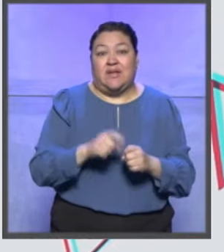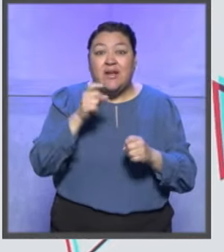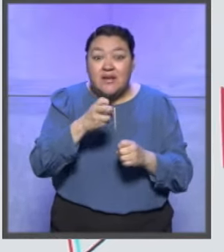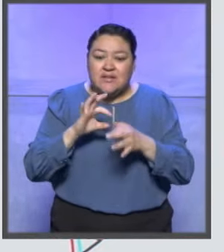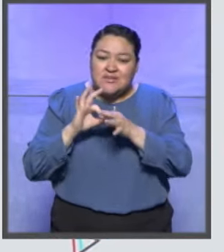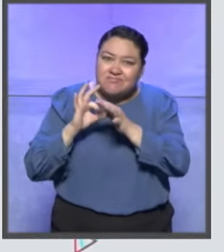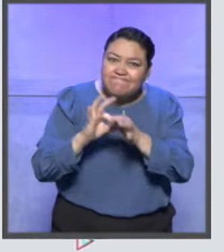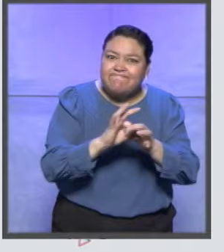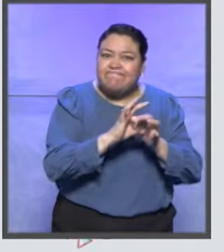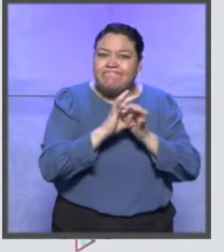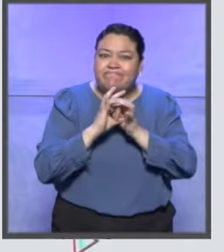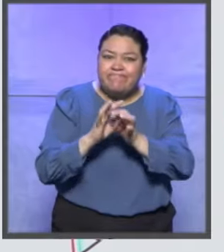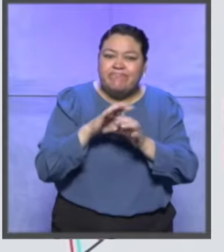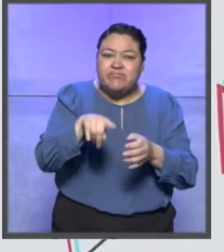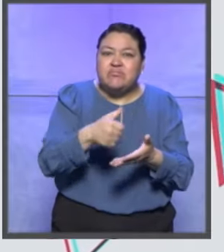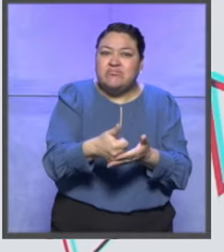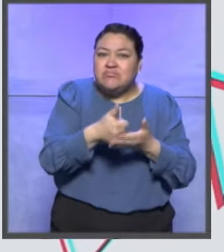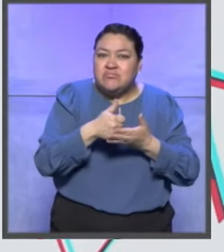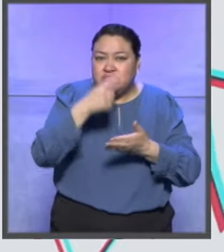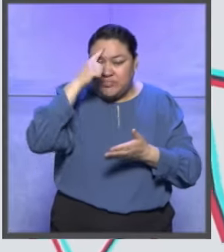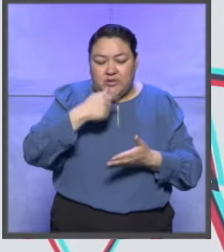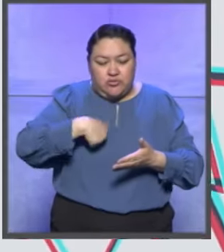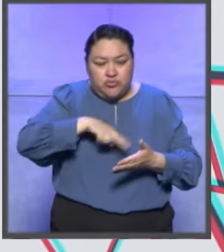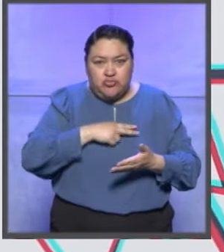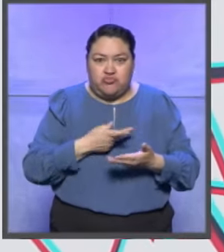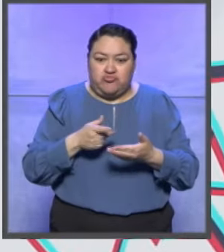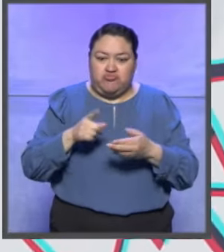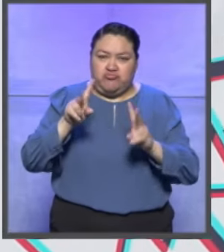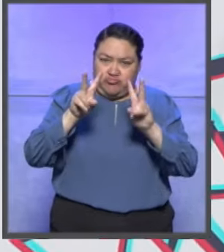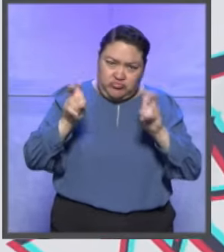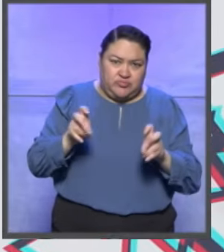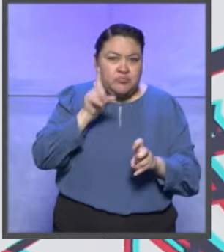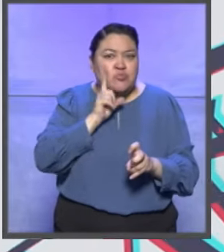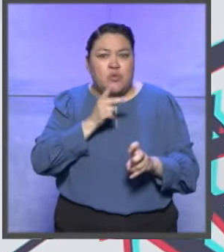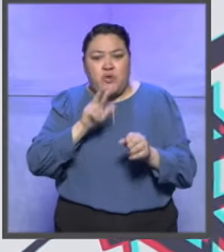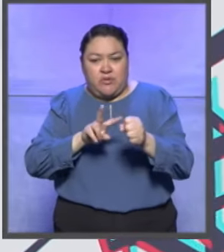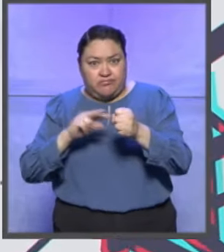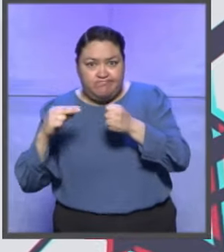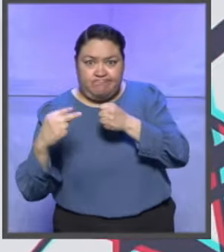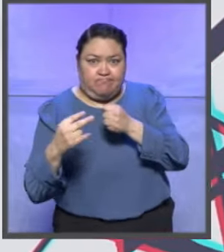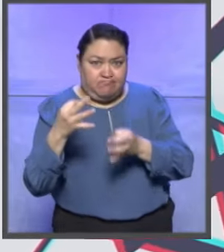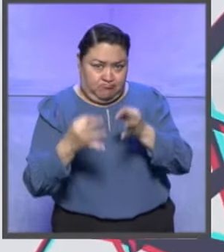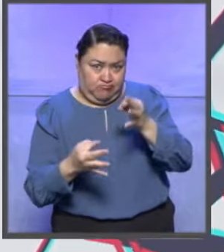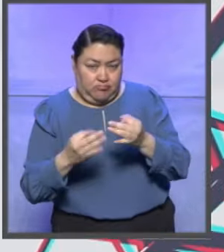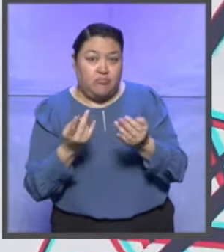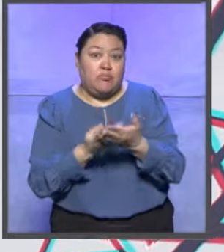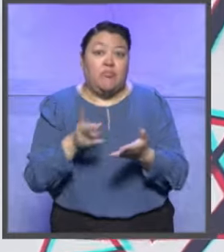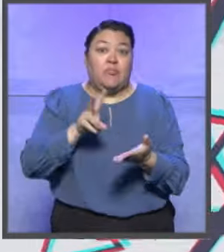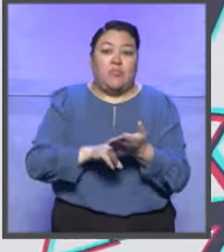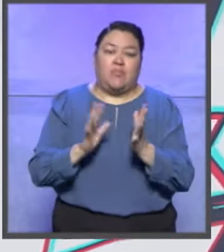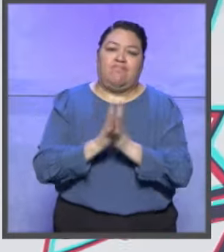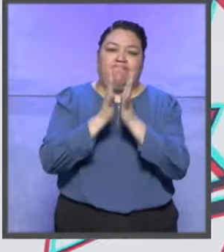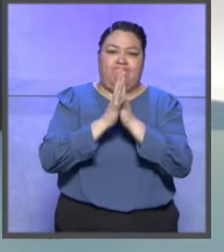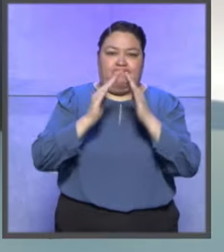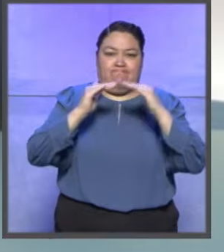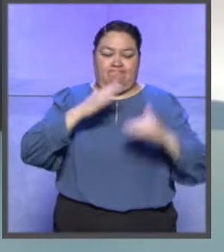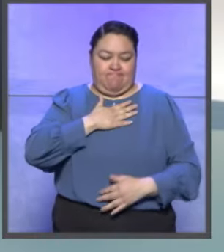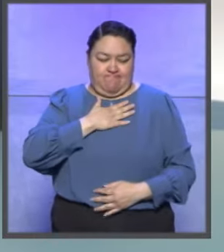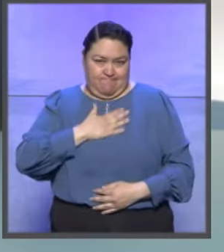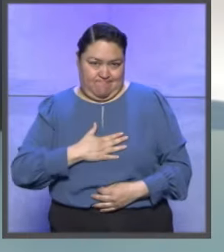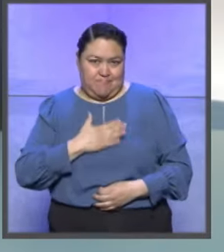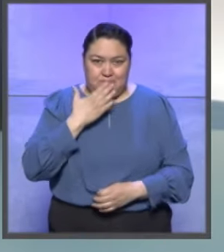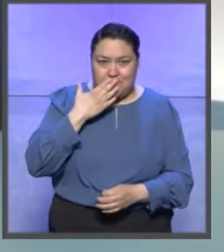una sinergia que nos permite seguir avanzando en los temas de género, pero también en el fortalecimiento de la democracia.